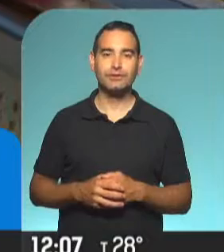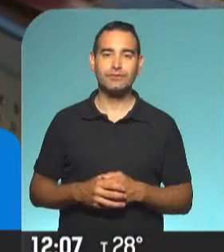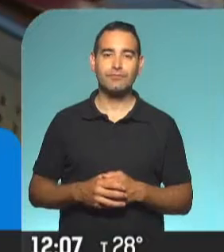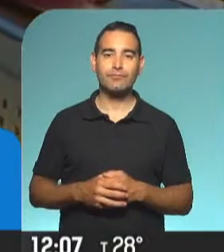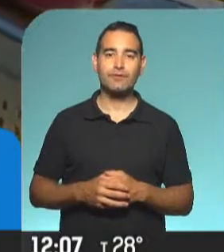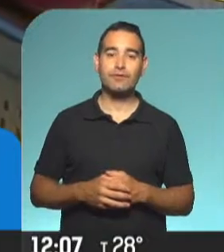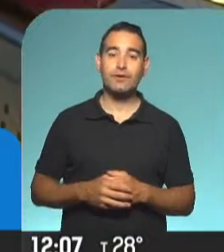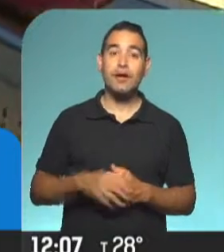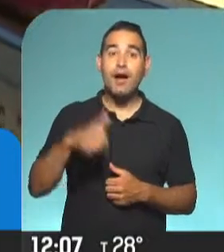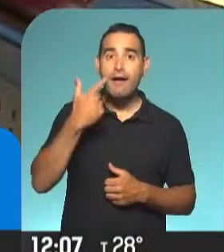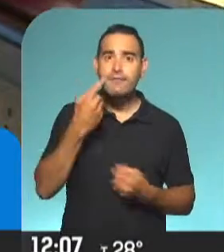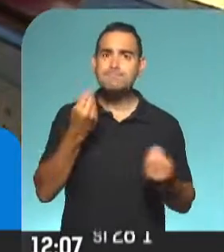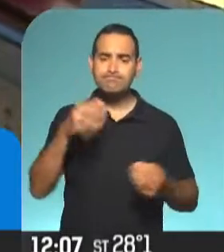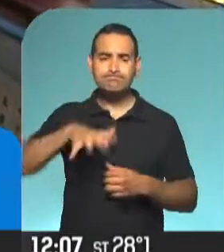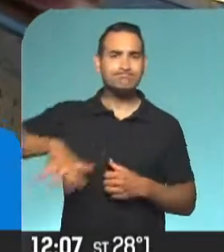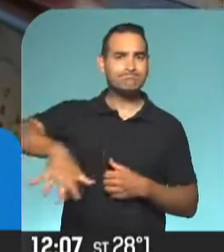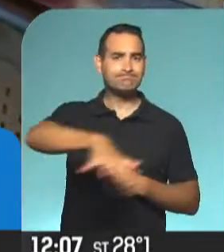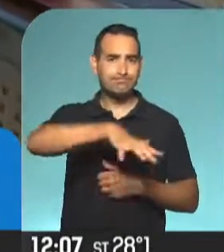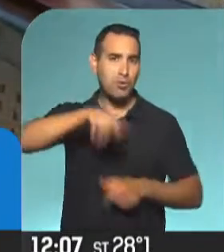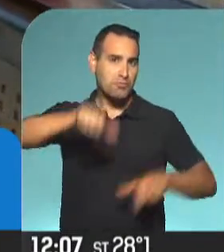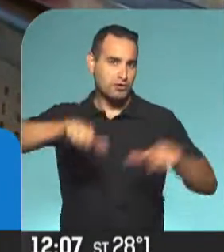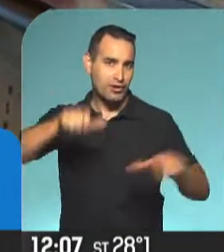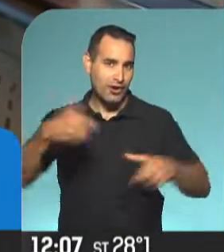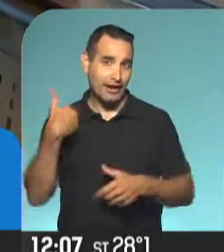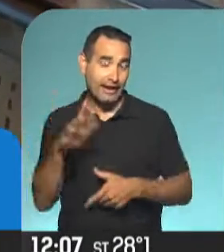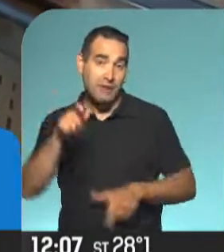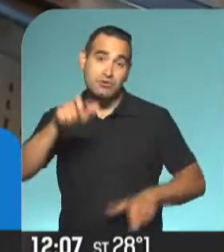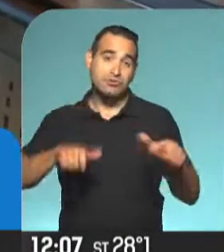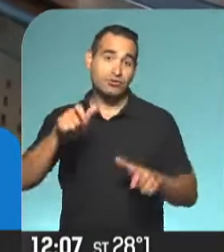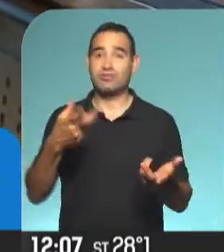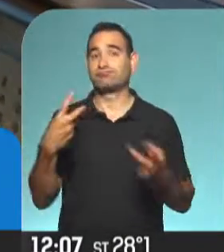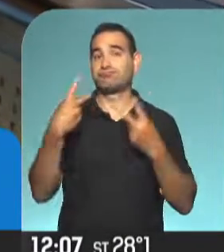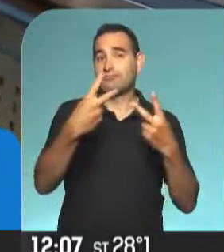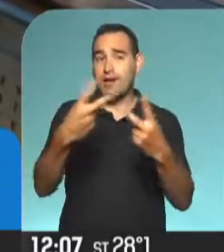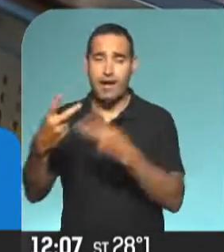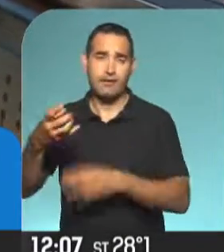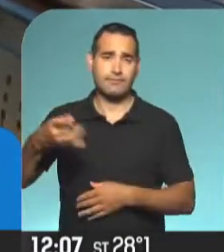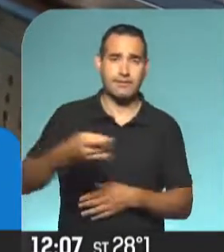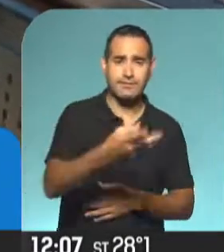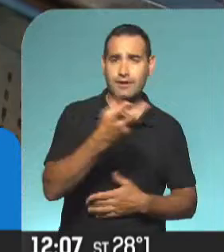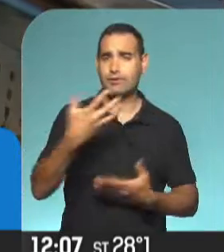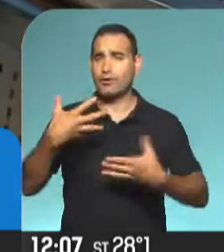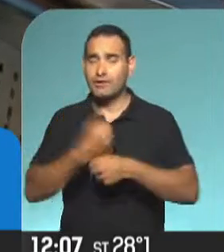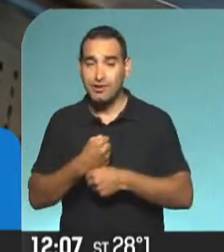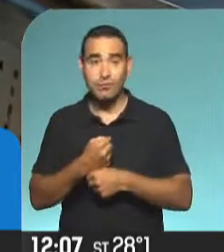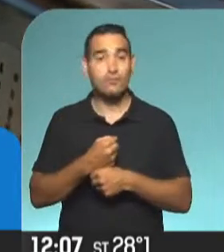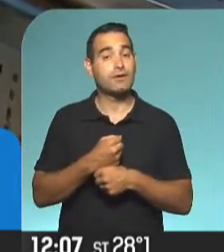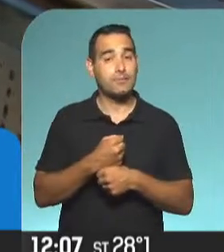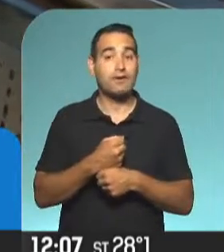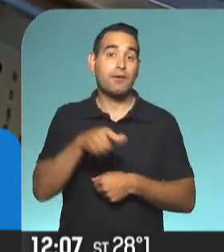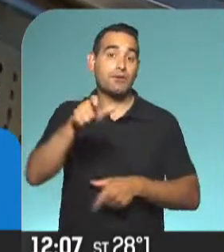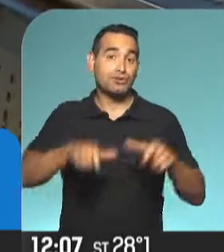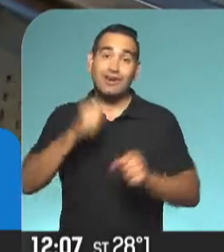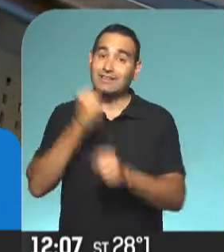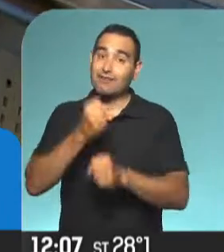hablando también de lo que ocurre aquí con el gran público, con aquellos que toman el transporte público, los trenes, los colectivos. Recordemos que estamos hablando del